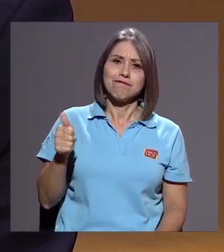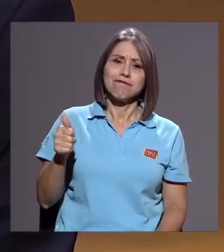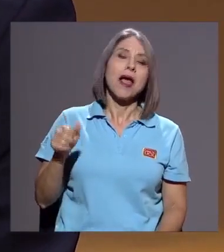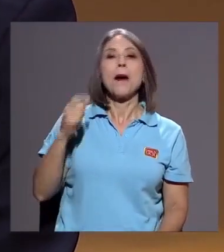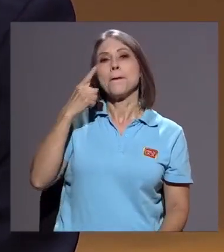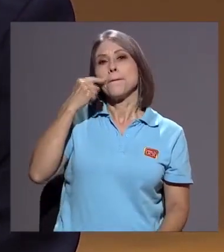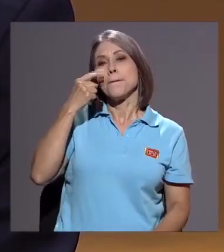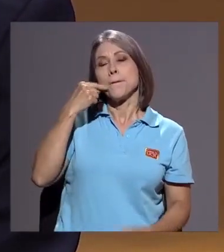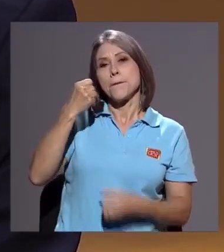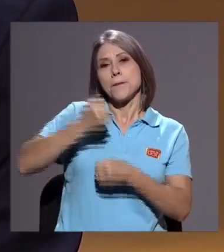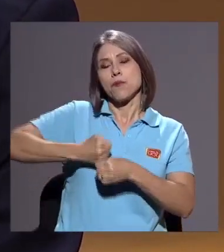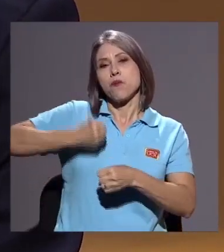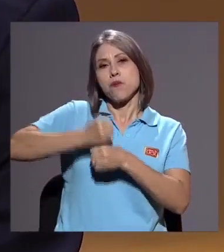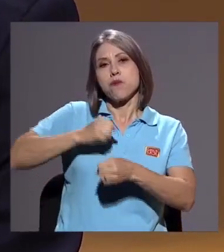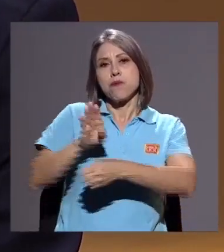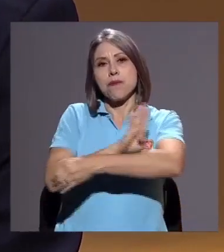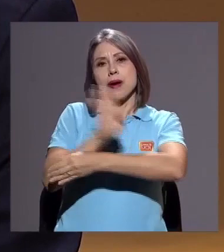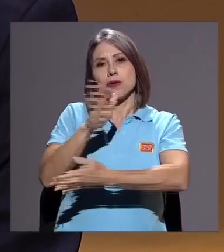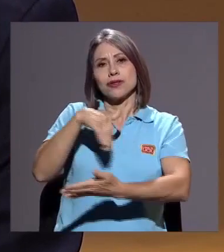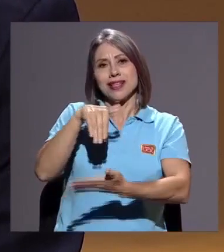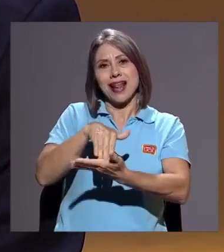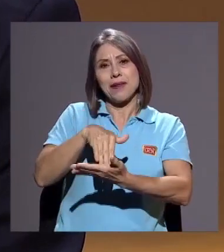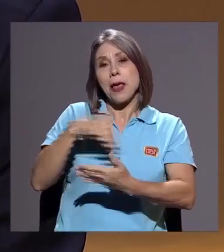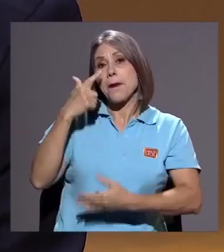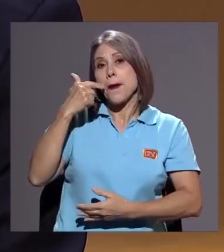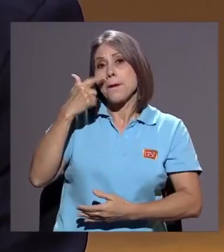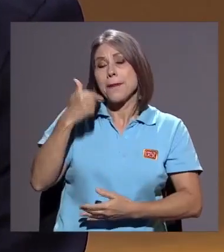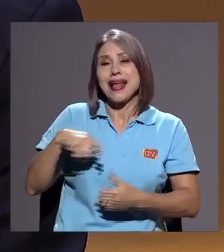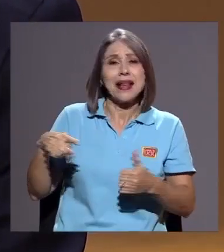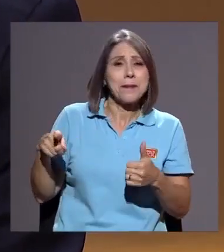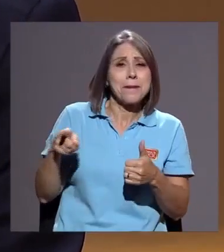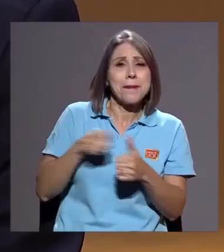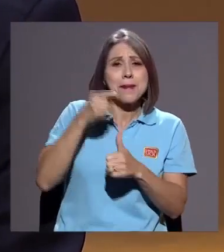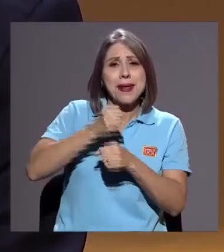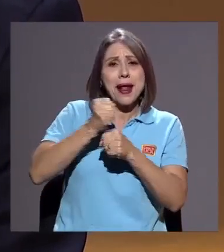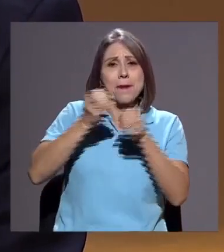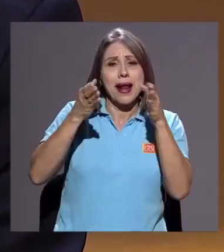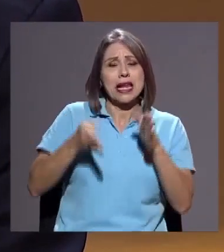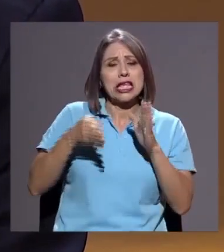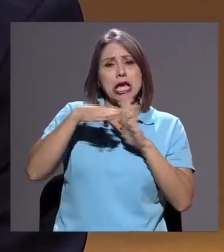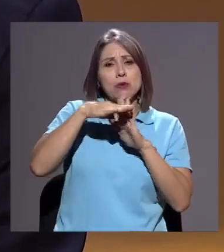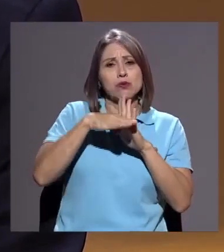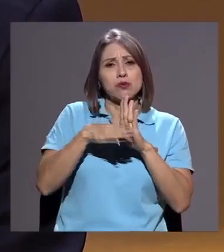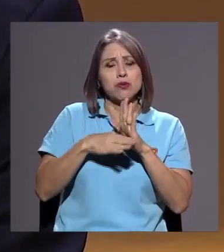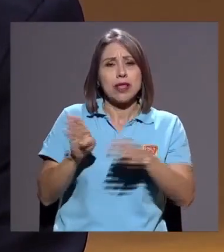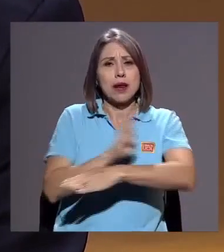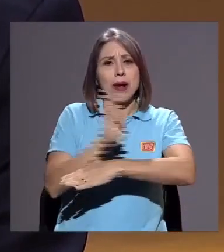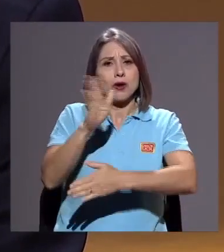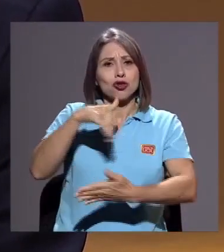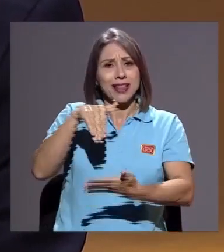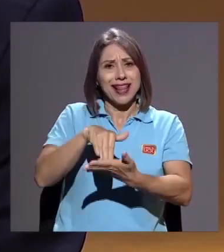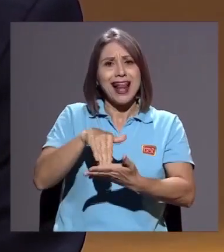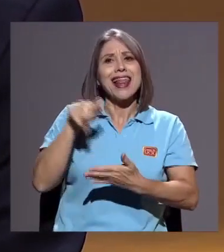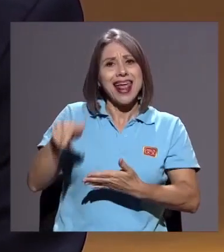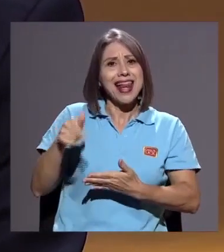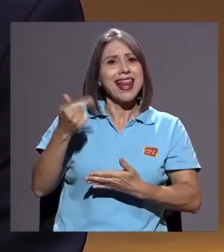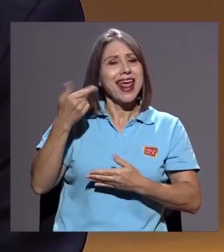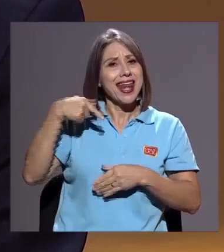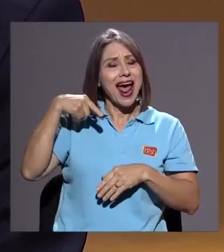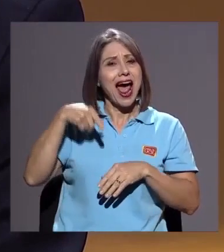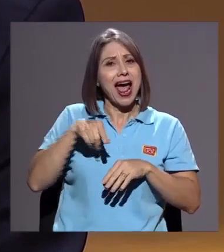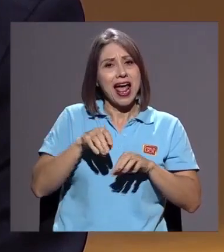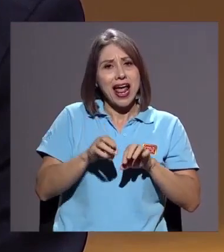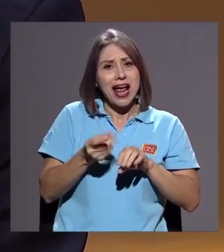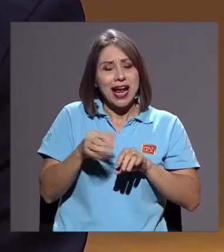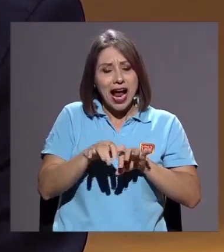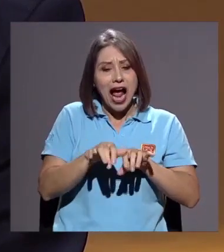Papi trabajó en el Banco Central. Papi estuvo en la primera planilla del Banco Central. Era cajero en el Banco Central. Y